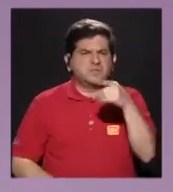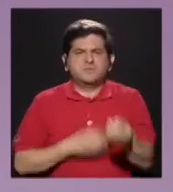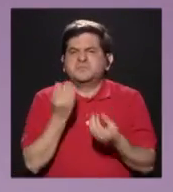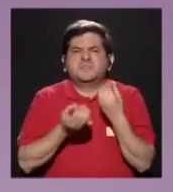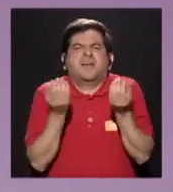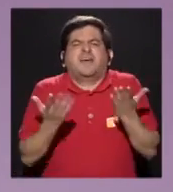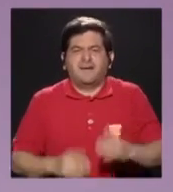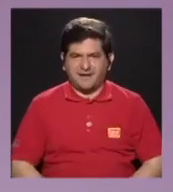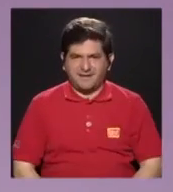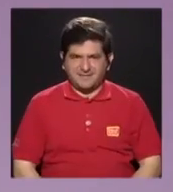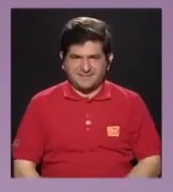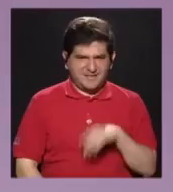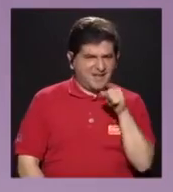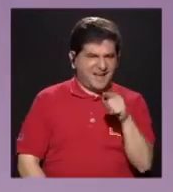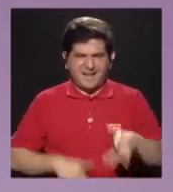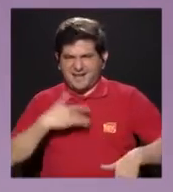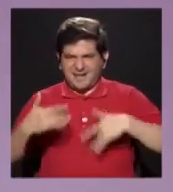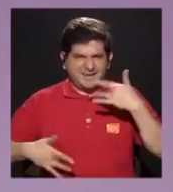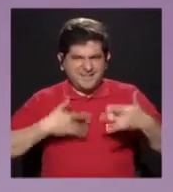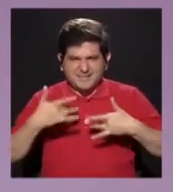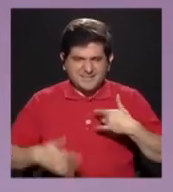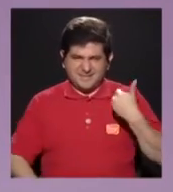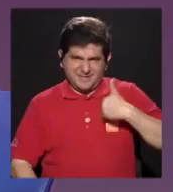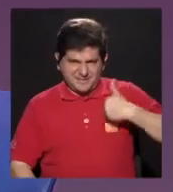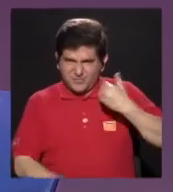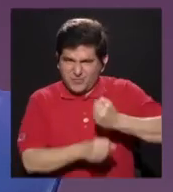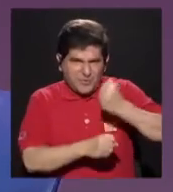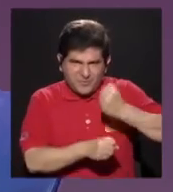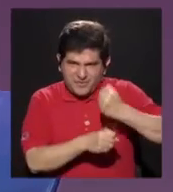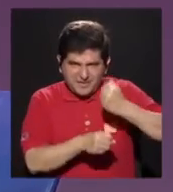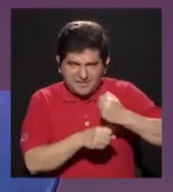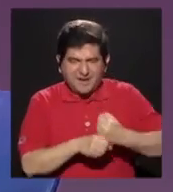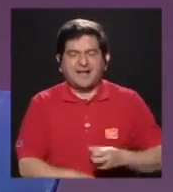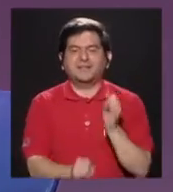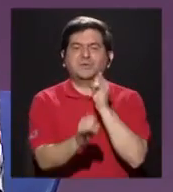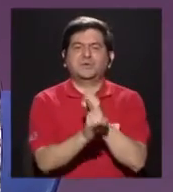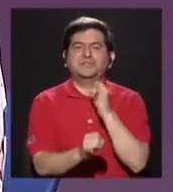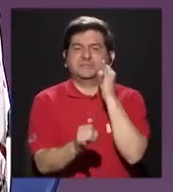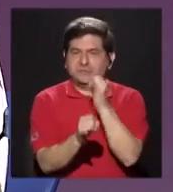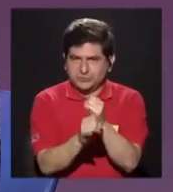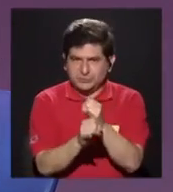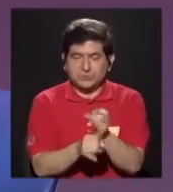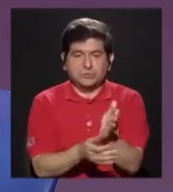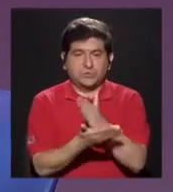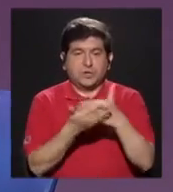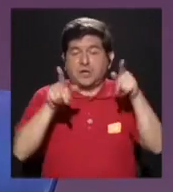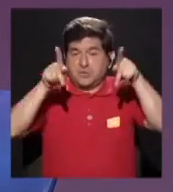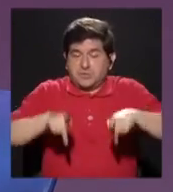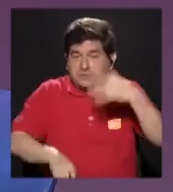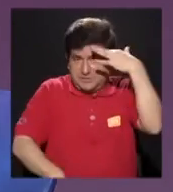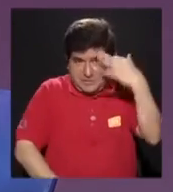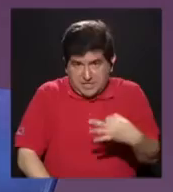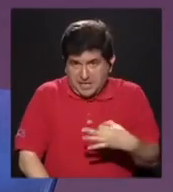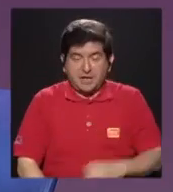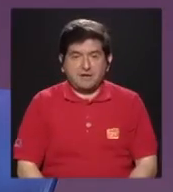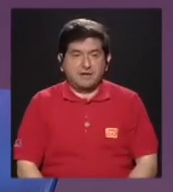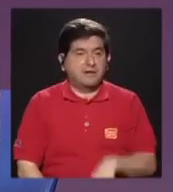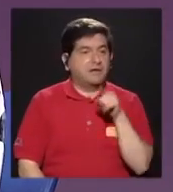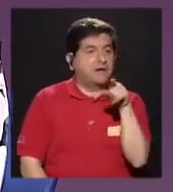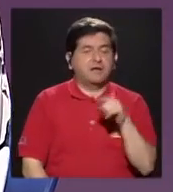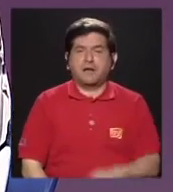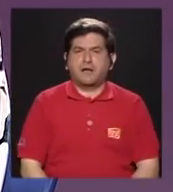cómo se siente usted como como varón trabajando en una institución donde algunos piensan que no